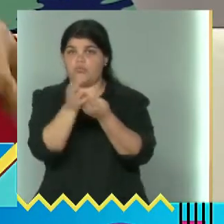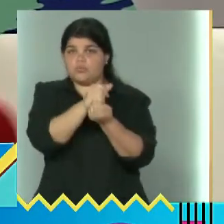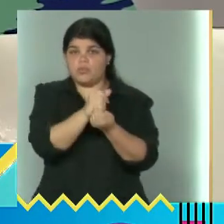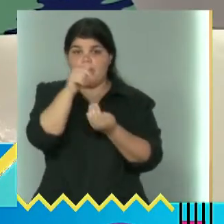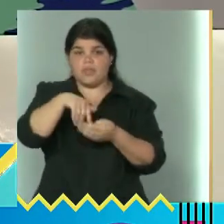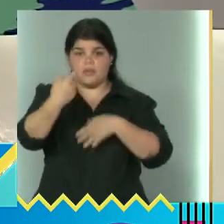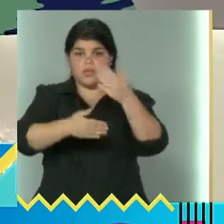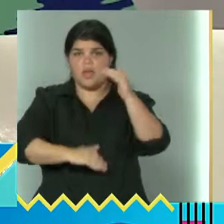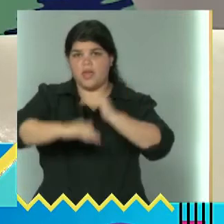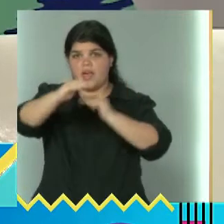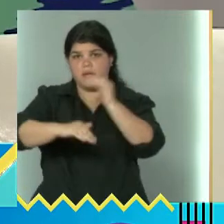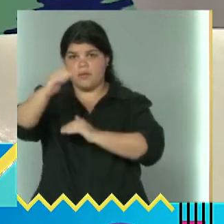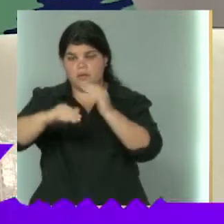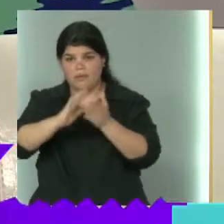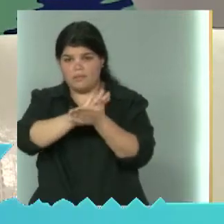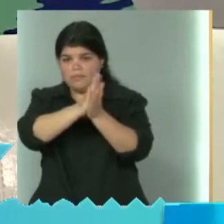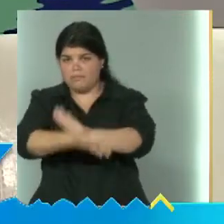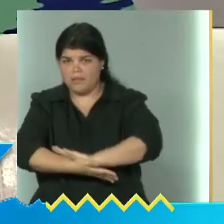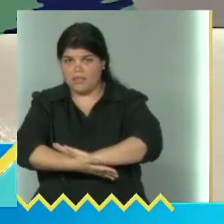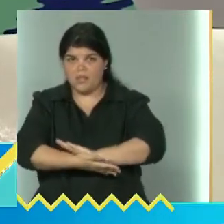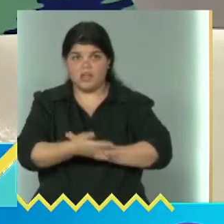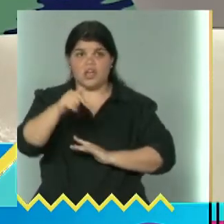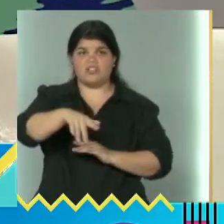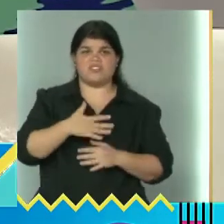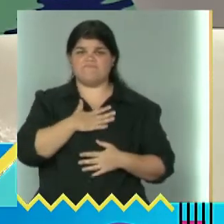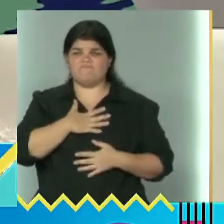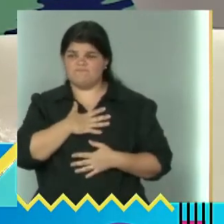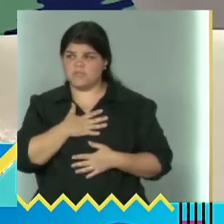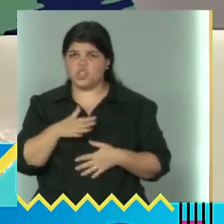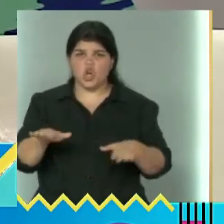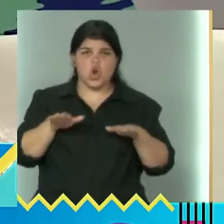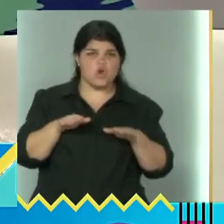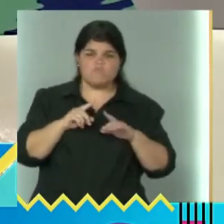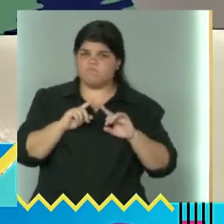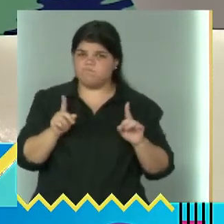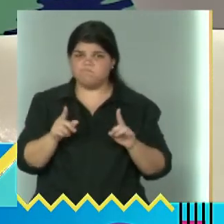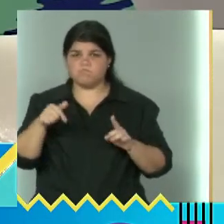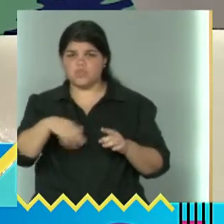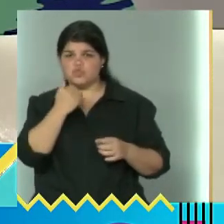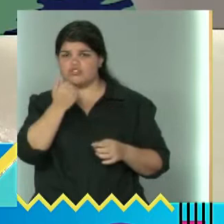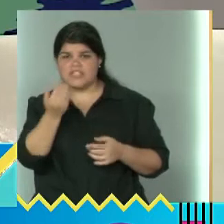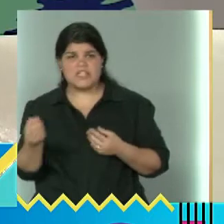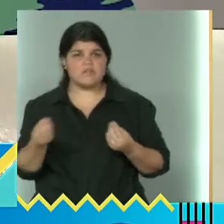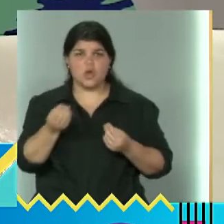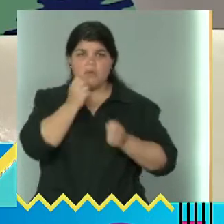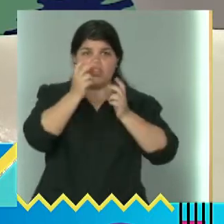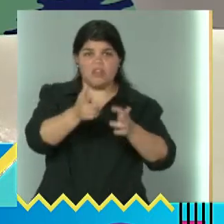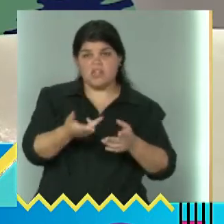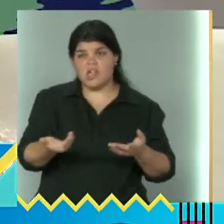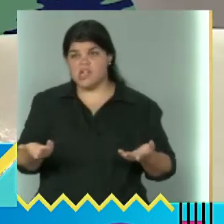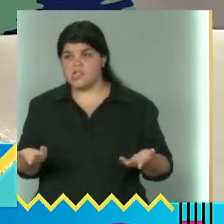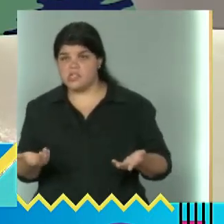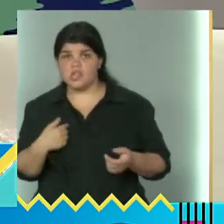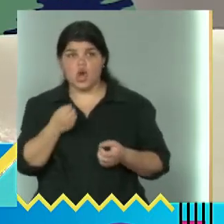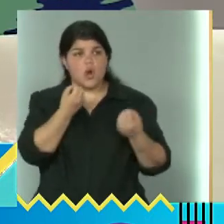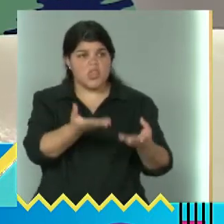agota este equilibrio dinámico. En ese momento siente una incomodidad, siente algo que no sabe muchas veces definir. ¿Cómo estás?